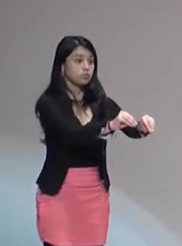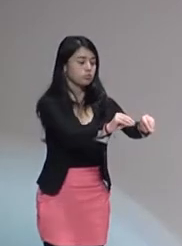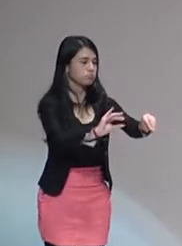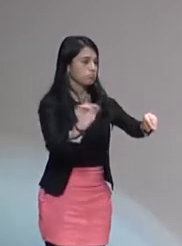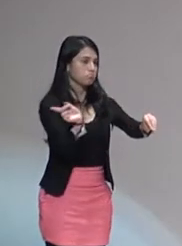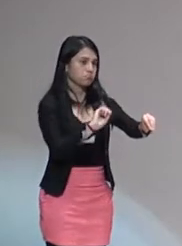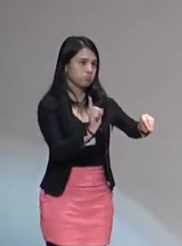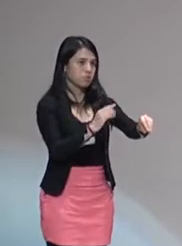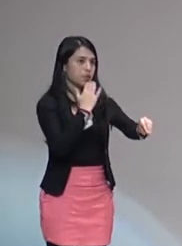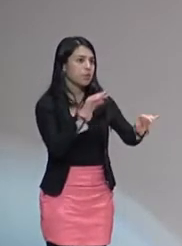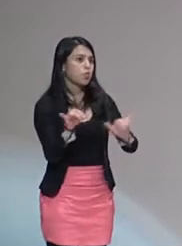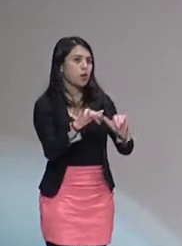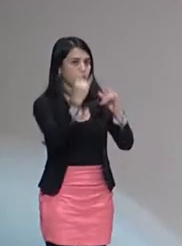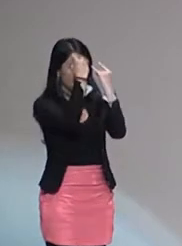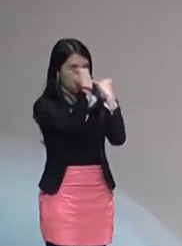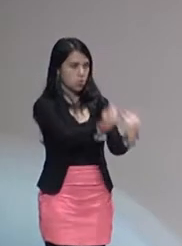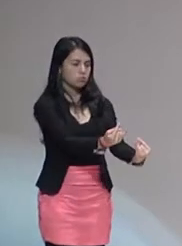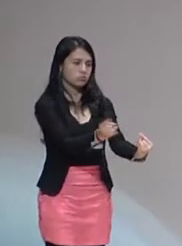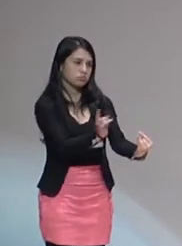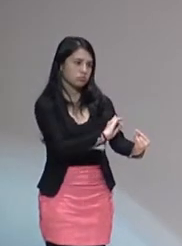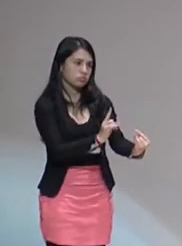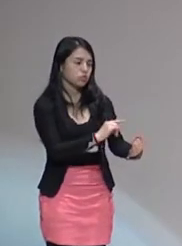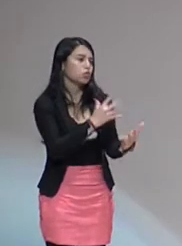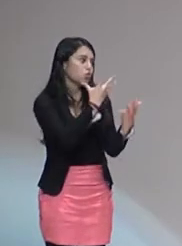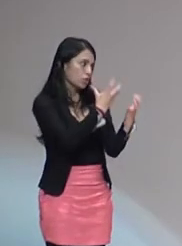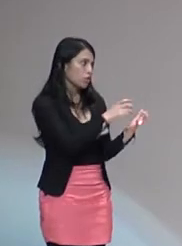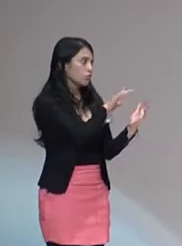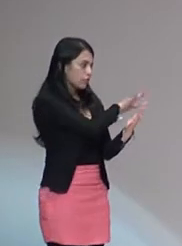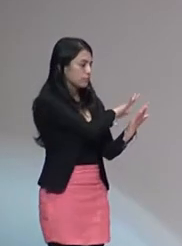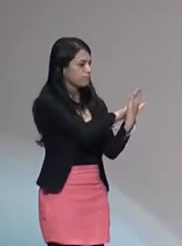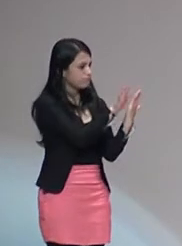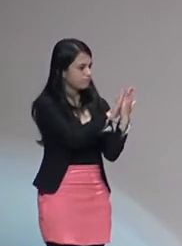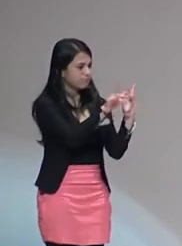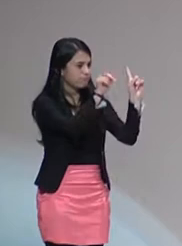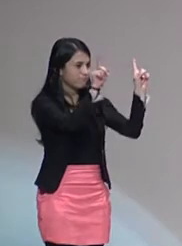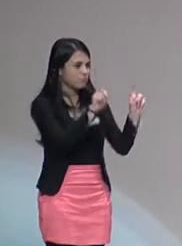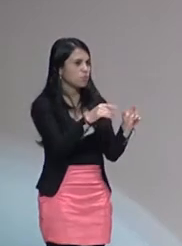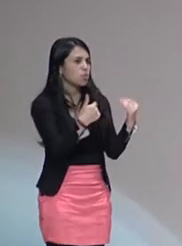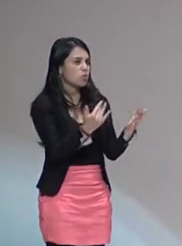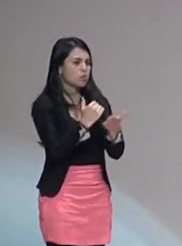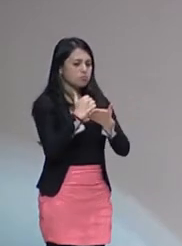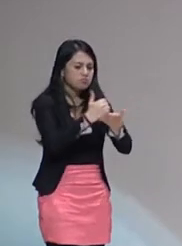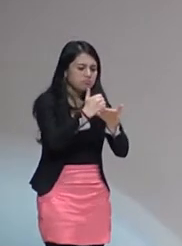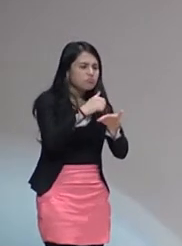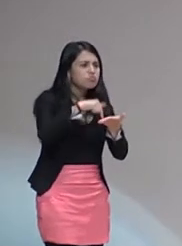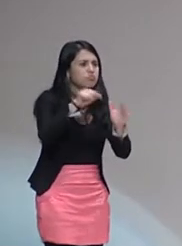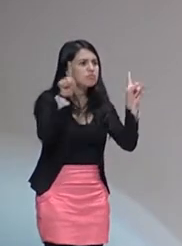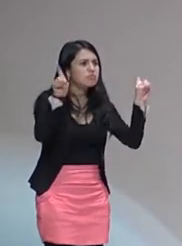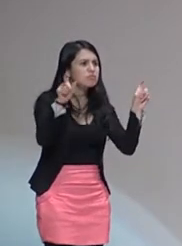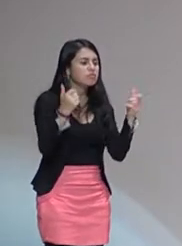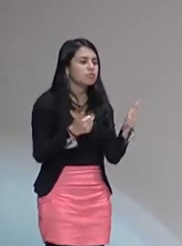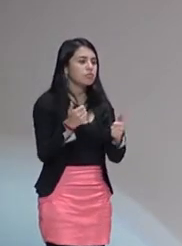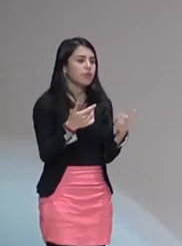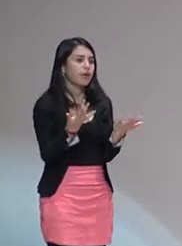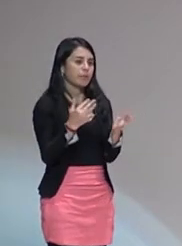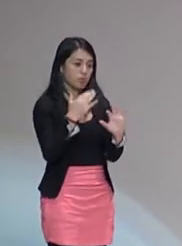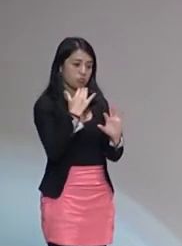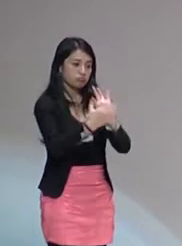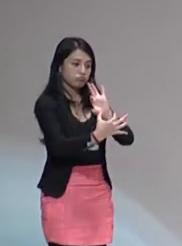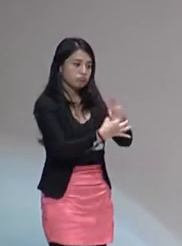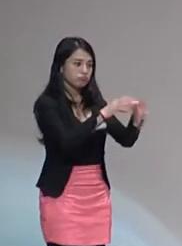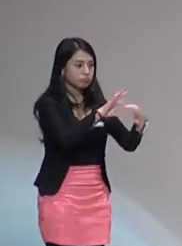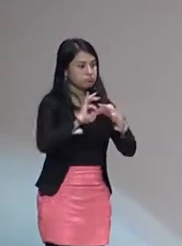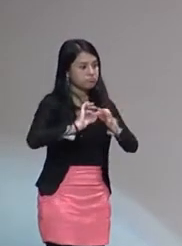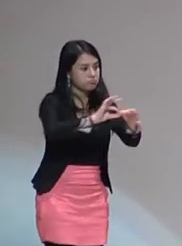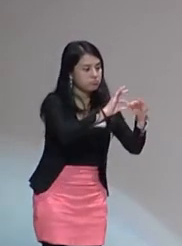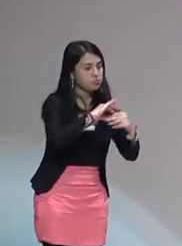especie de transferencia. Y yo quiero que hablen un poquito de ese tema de la colaboración, del trabajar con otros como